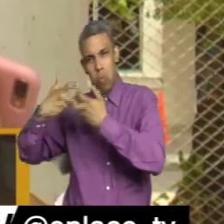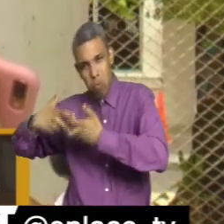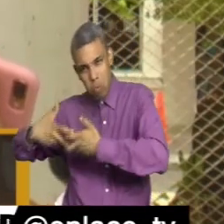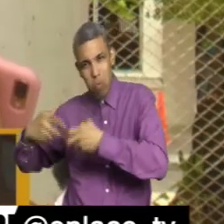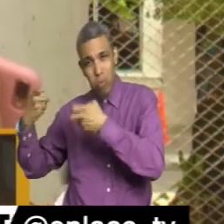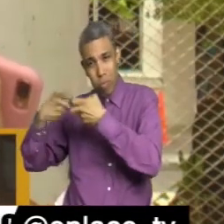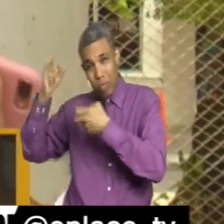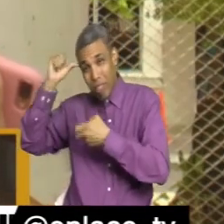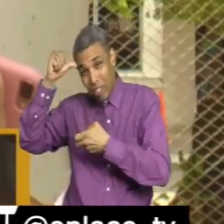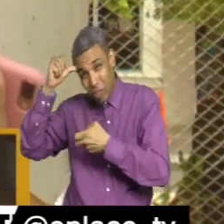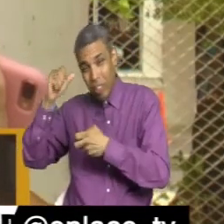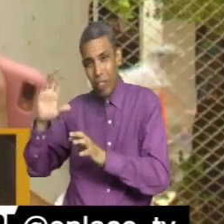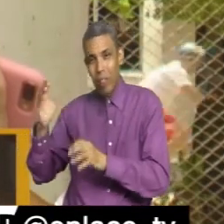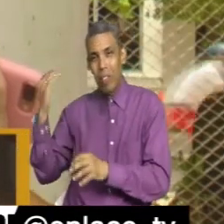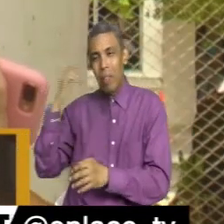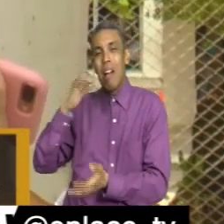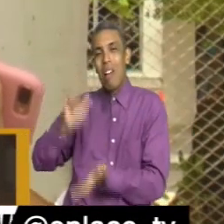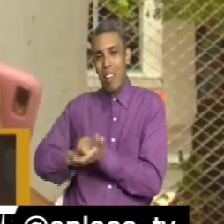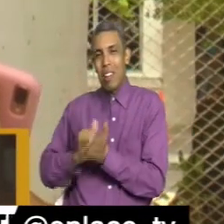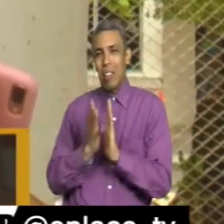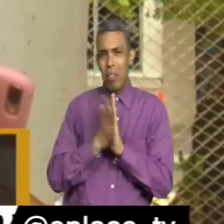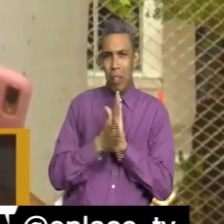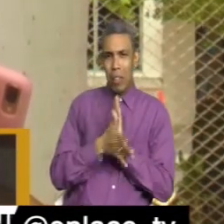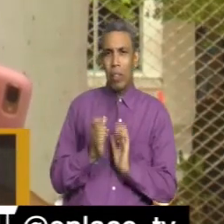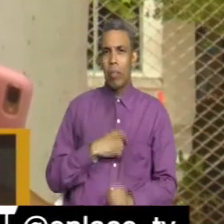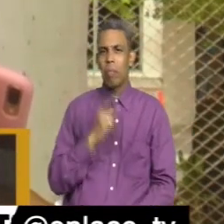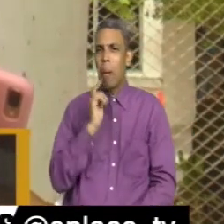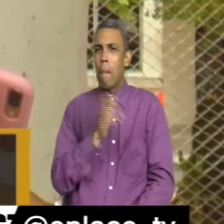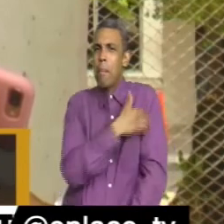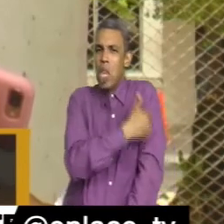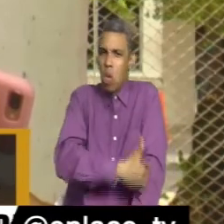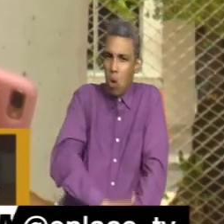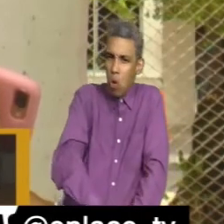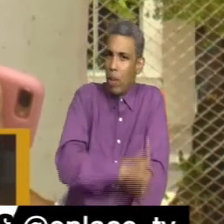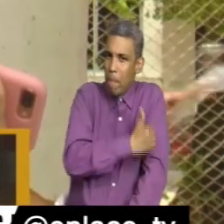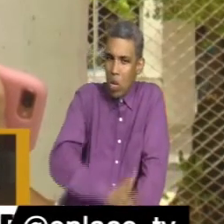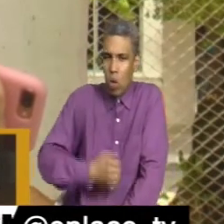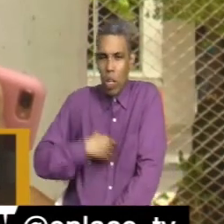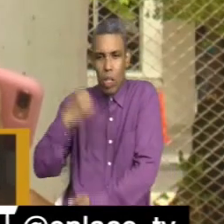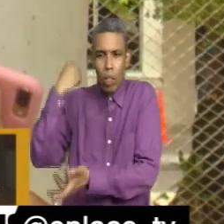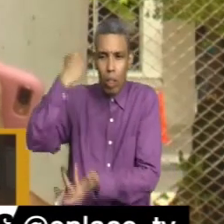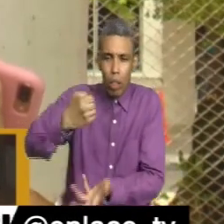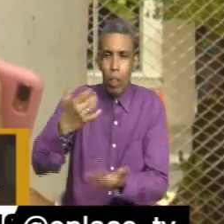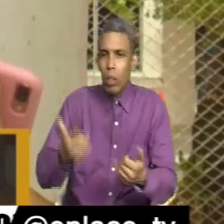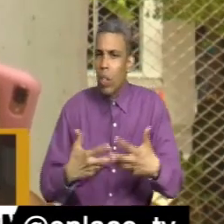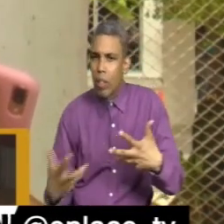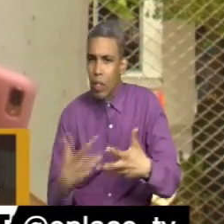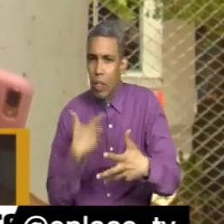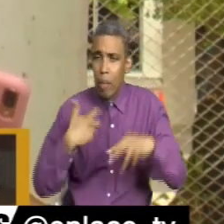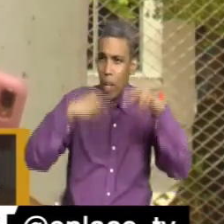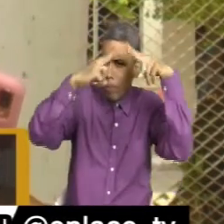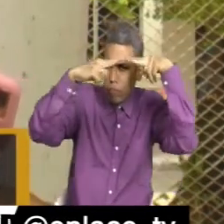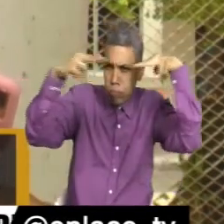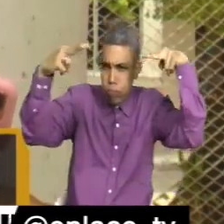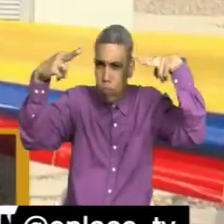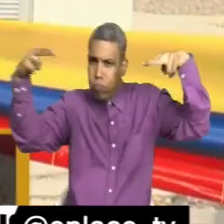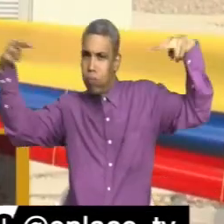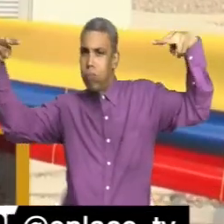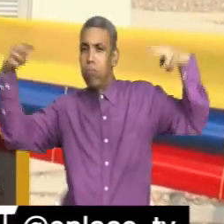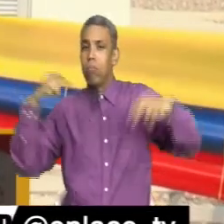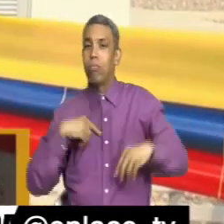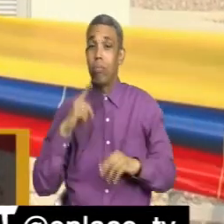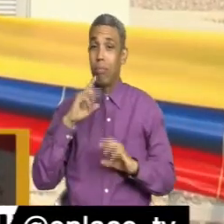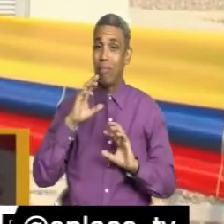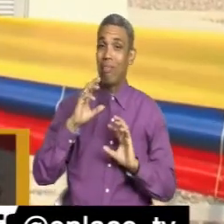el municipio de Barranca Bermeja. Esas inversiones son para reforzar el sistema de alta tensión que atiende la ciudad y todo el Magdalena Medio. El